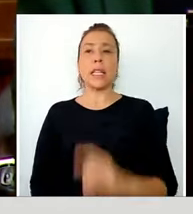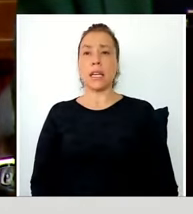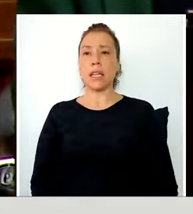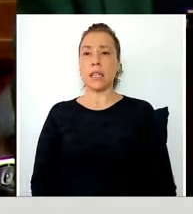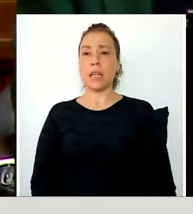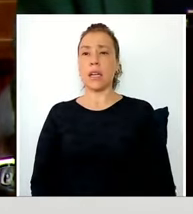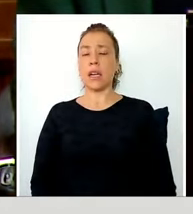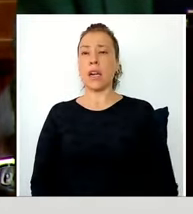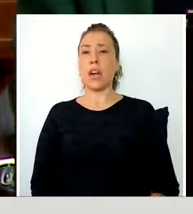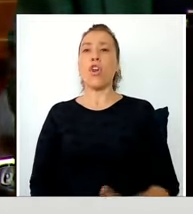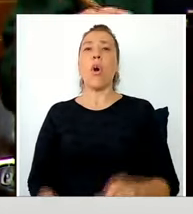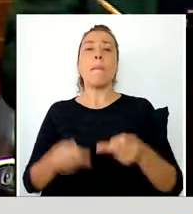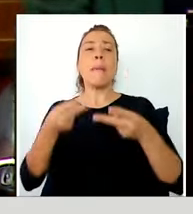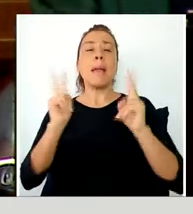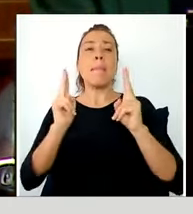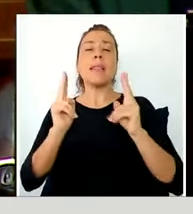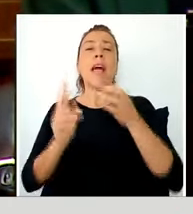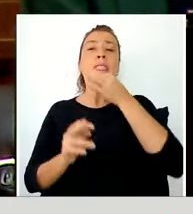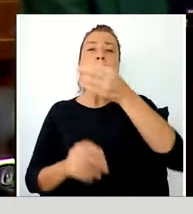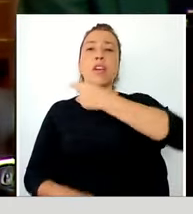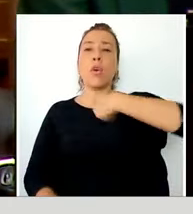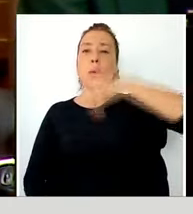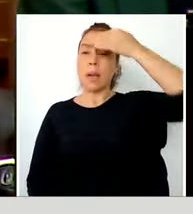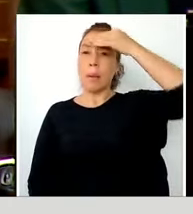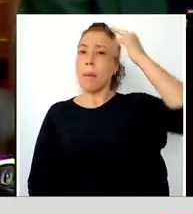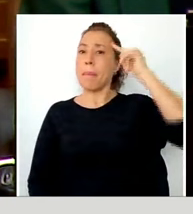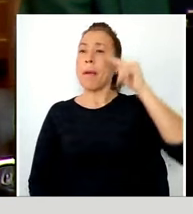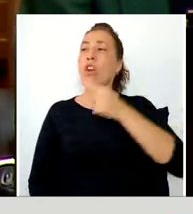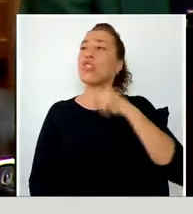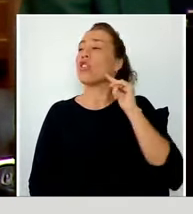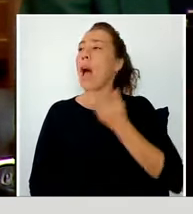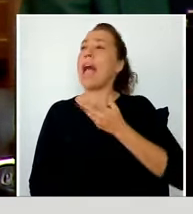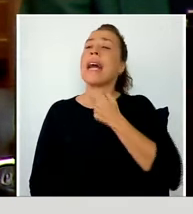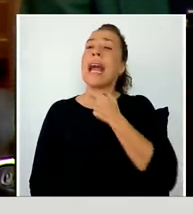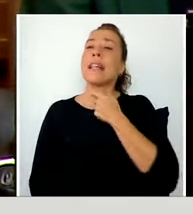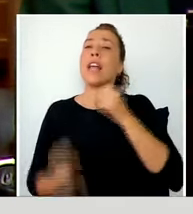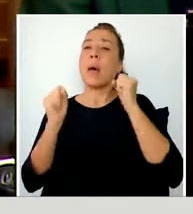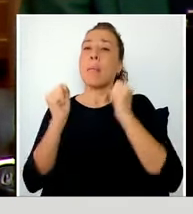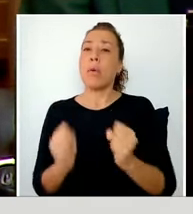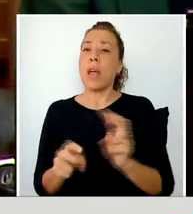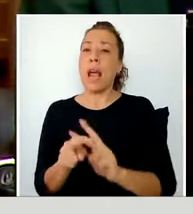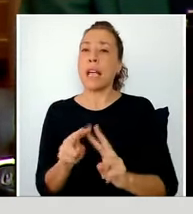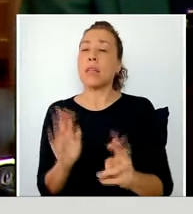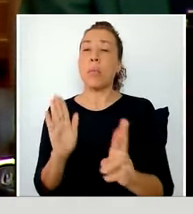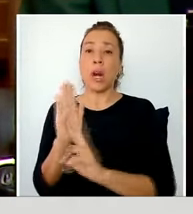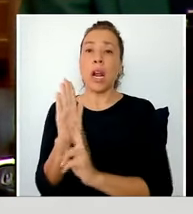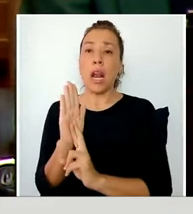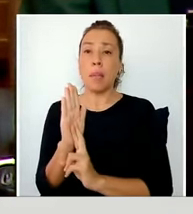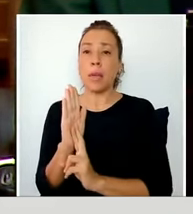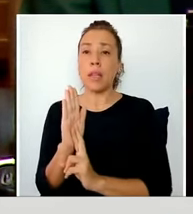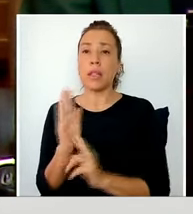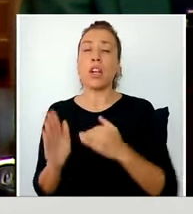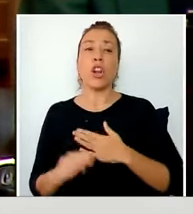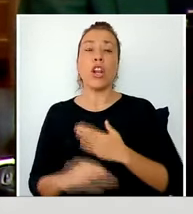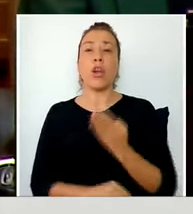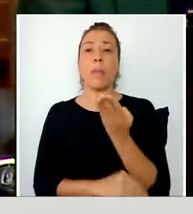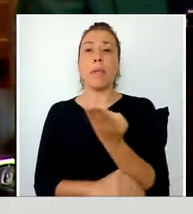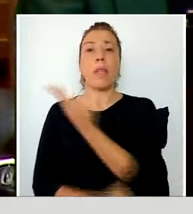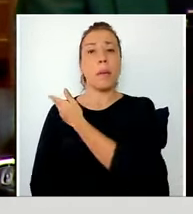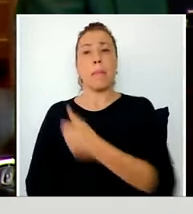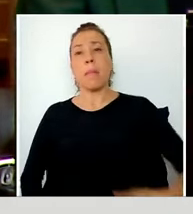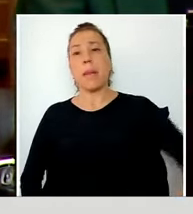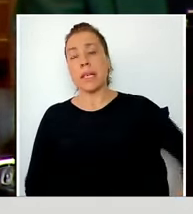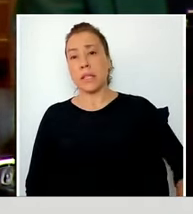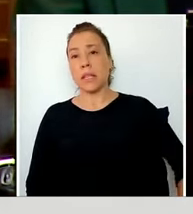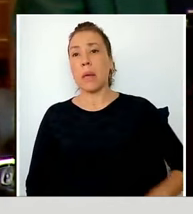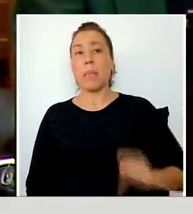nuestra preocupación Pero tenemos las garantías de poder realizar los acuerdos al reglamento y es lo que le solicito presidente porque es primera